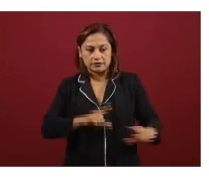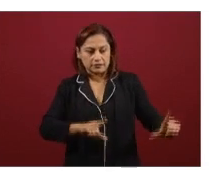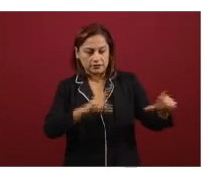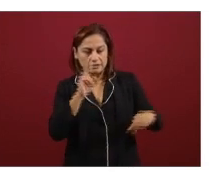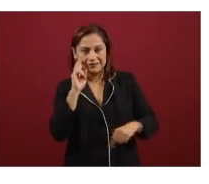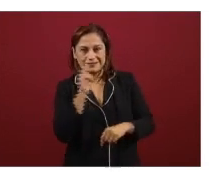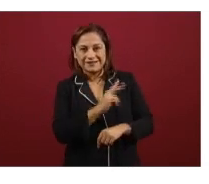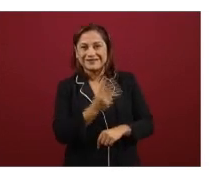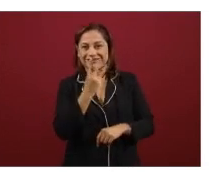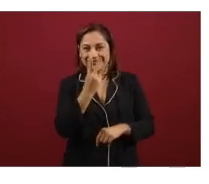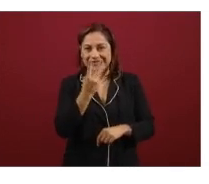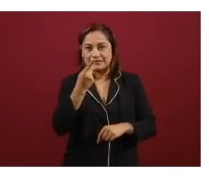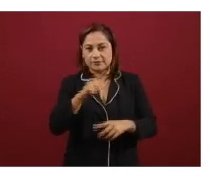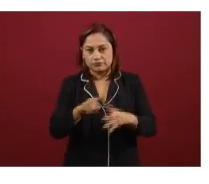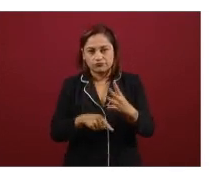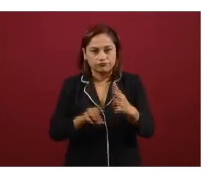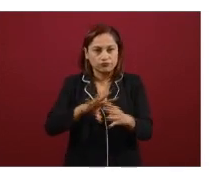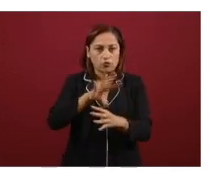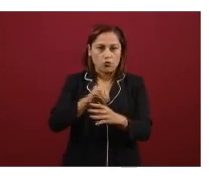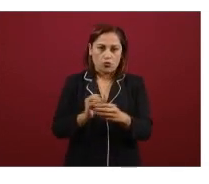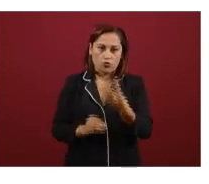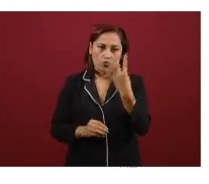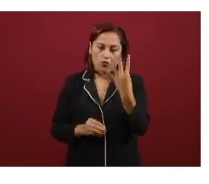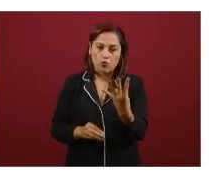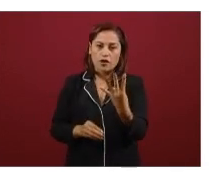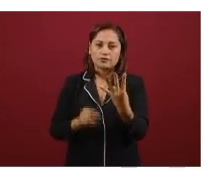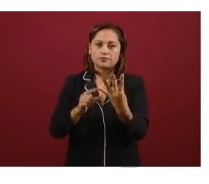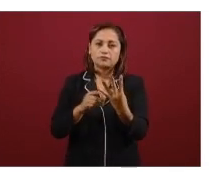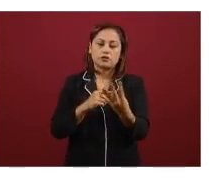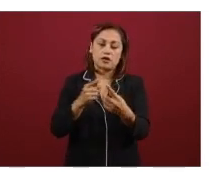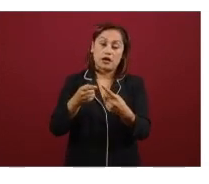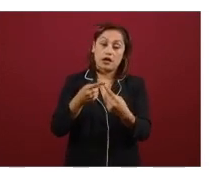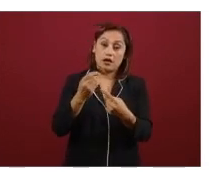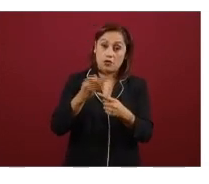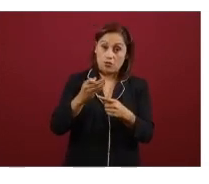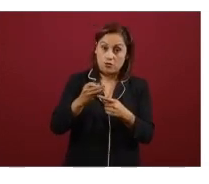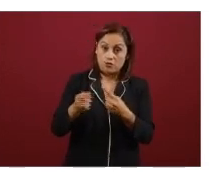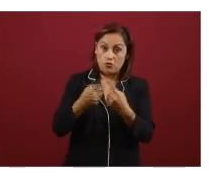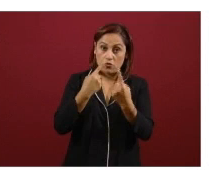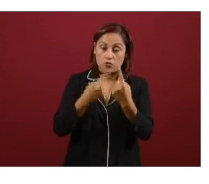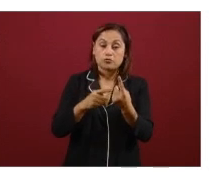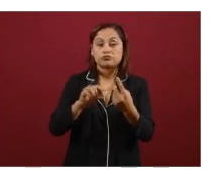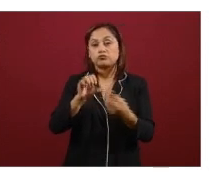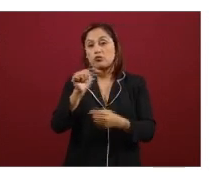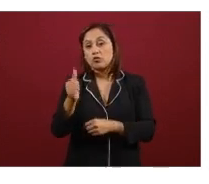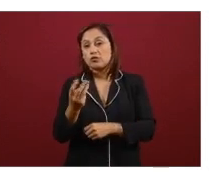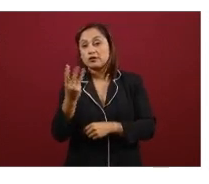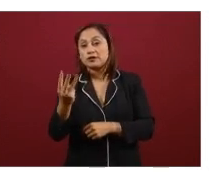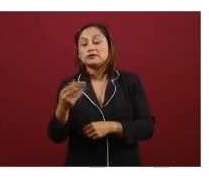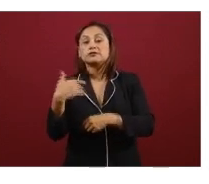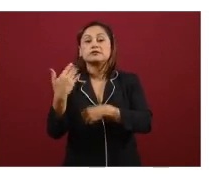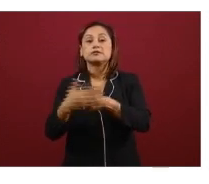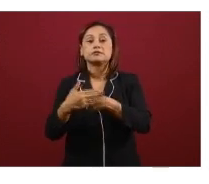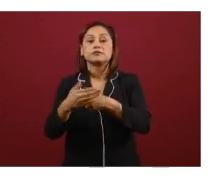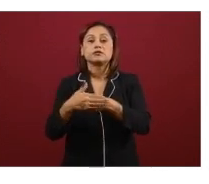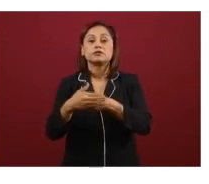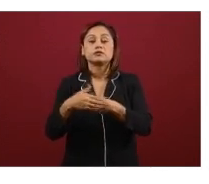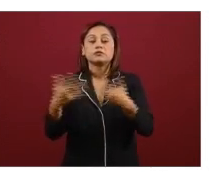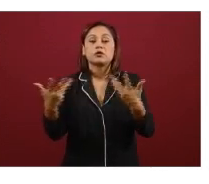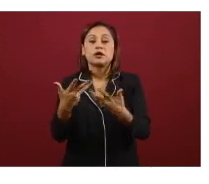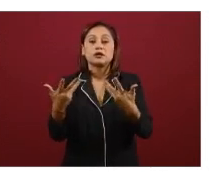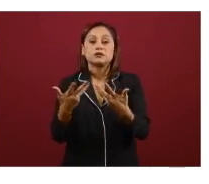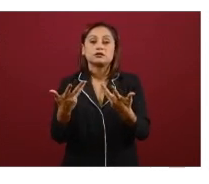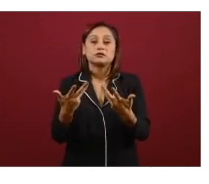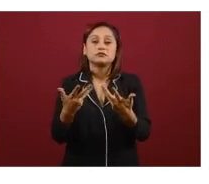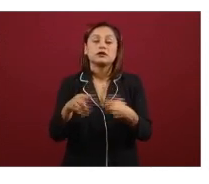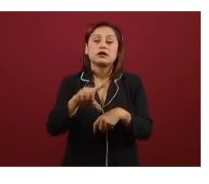4. Las próximas 3, como son, se están haciendo en cadena, va a ser como 15 o